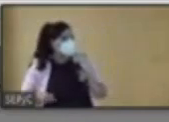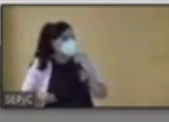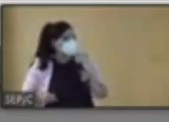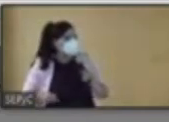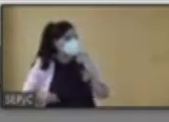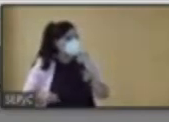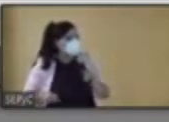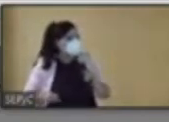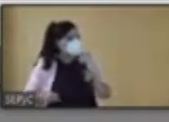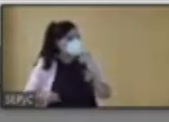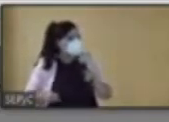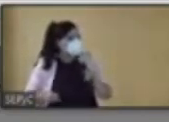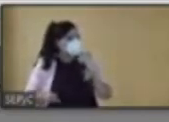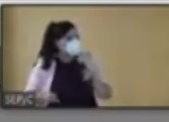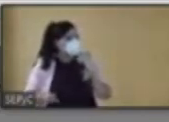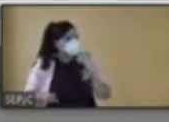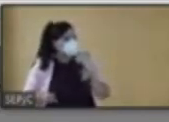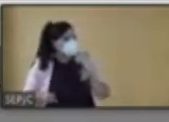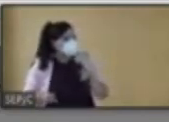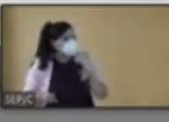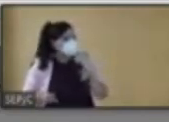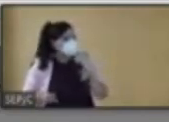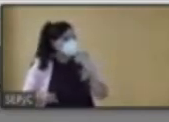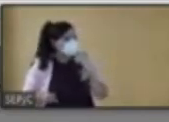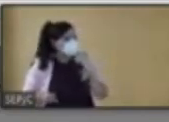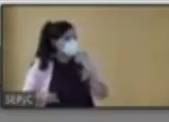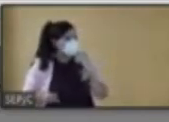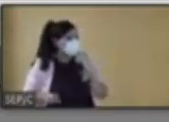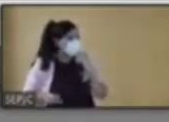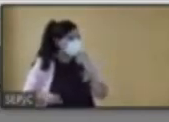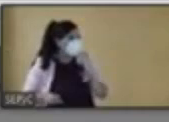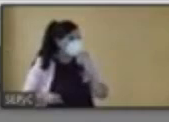tipo de apoyo, subsidio,